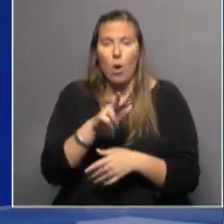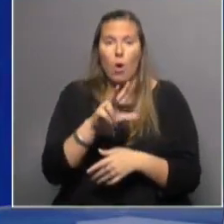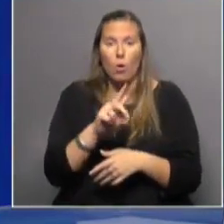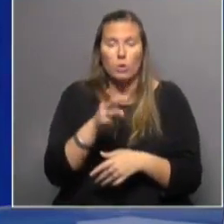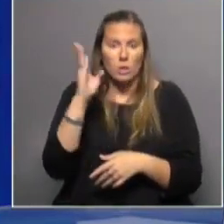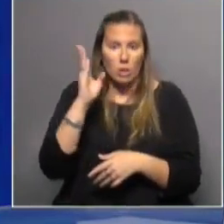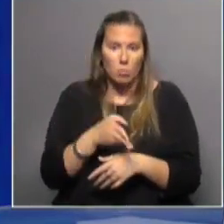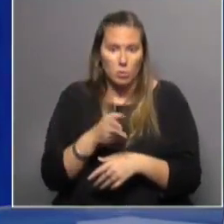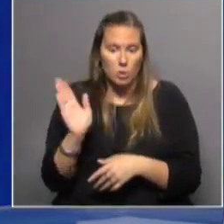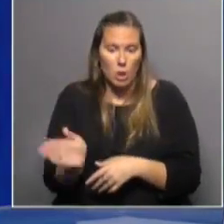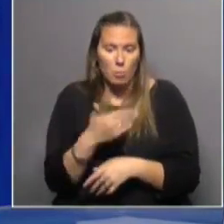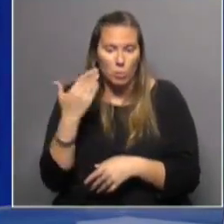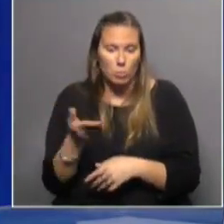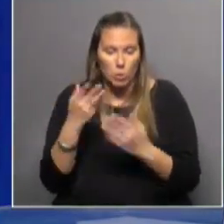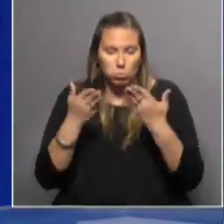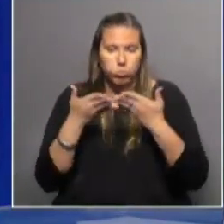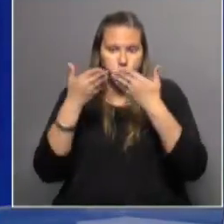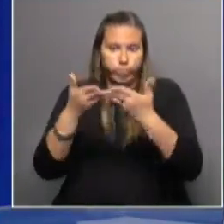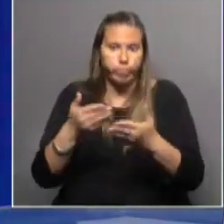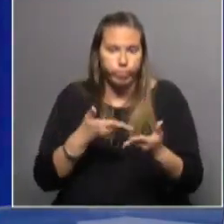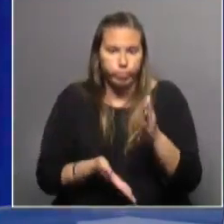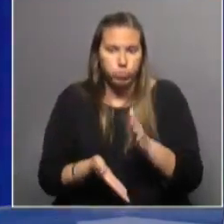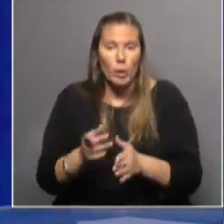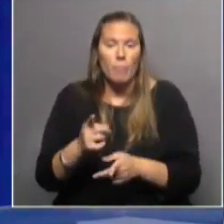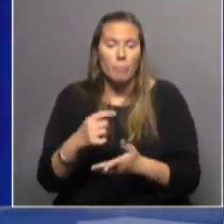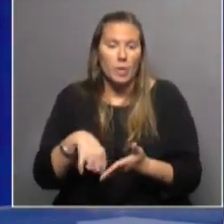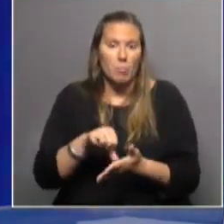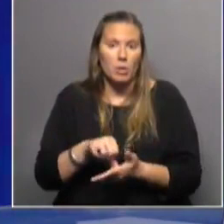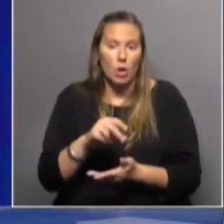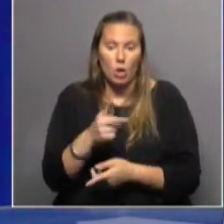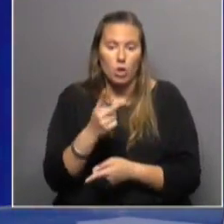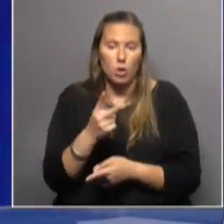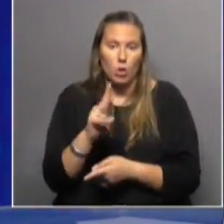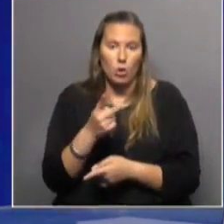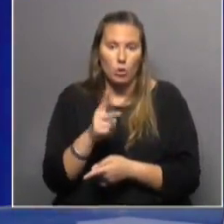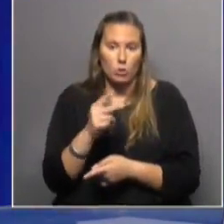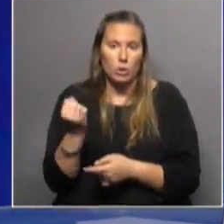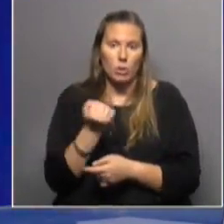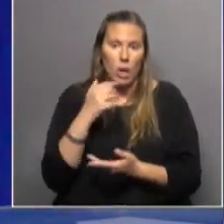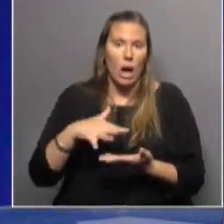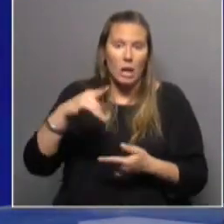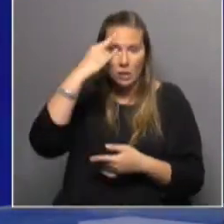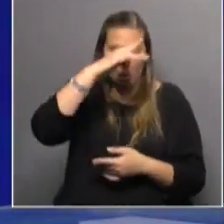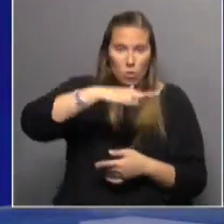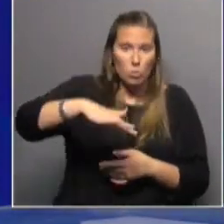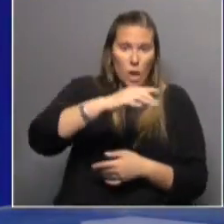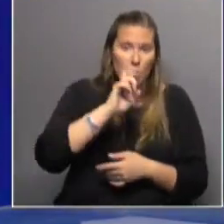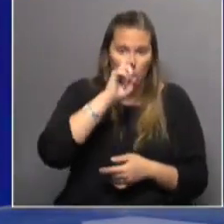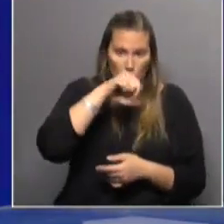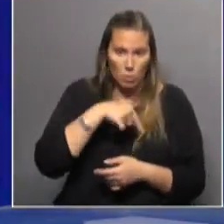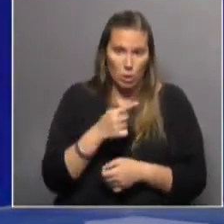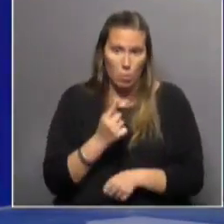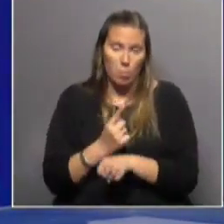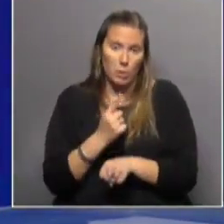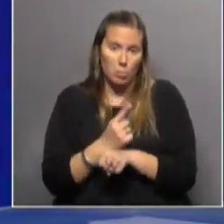% de la producción del país por lo tanto las dos grandes presiones que va a tener el área rural de Montevideo va a